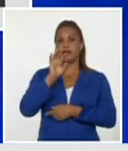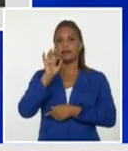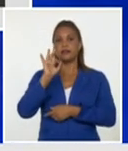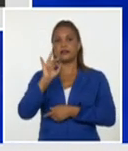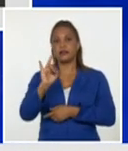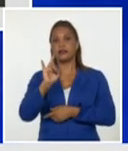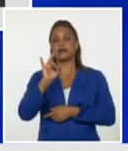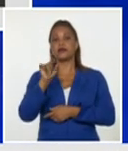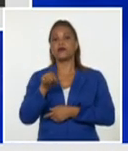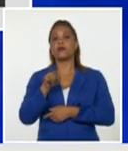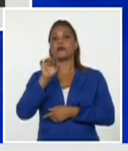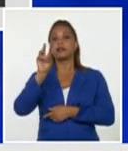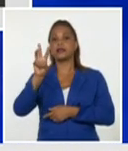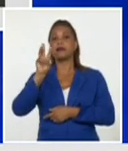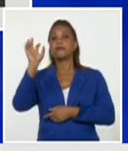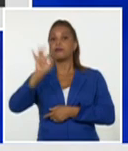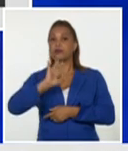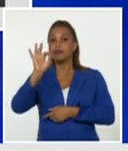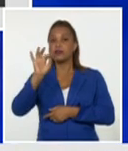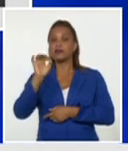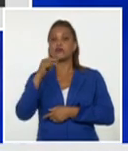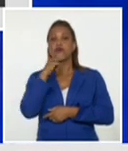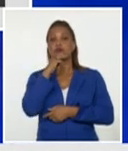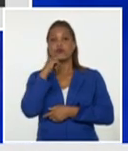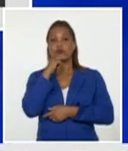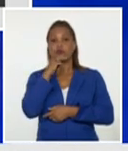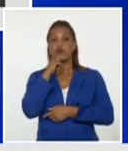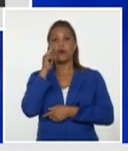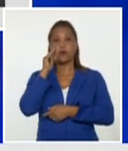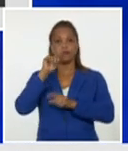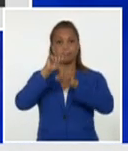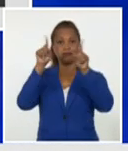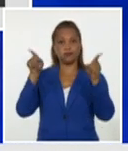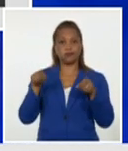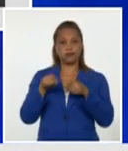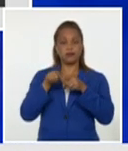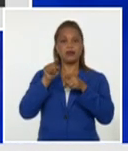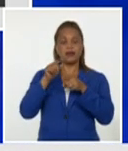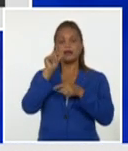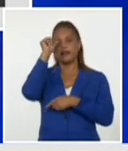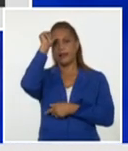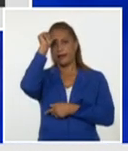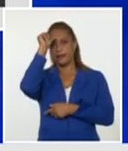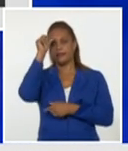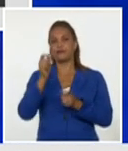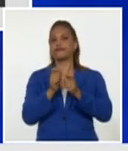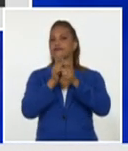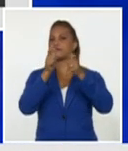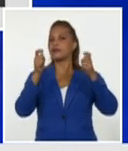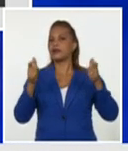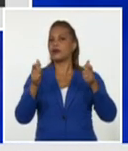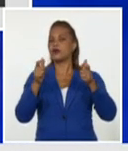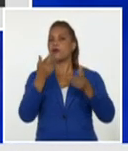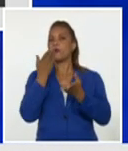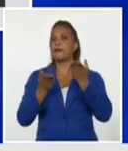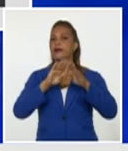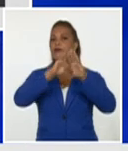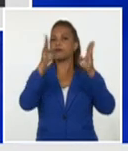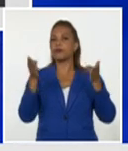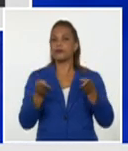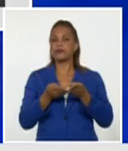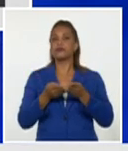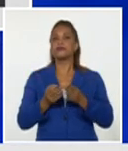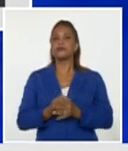47,3% de todos los casos, 47,8% de todos los casos del mundo,